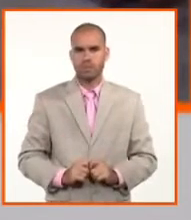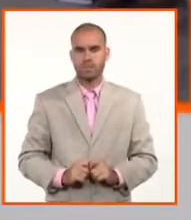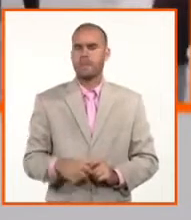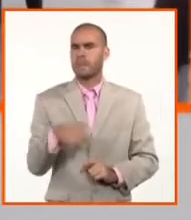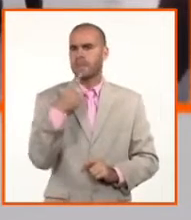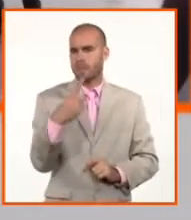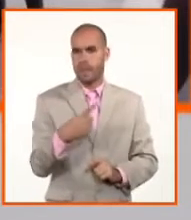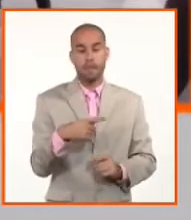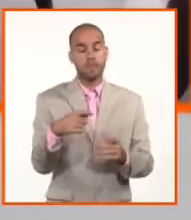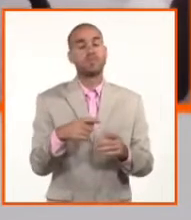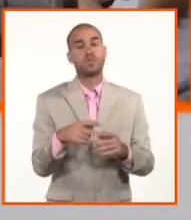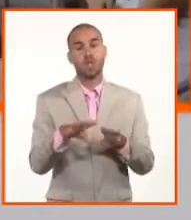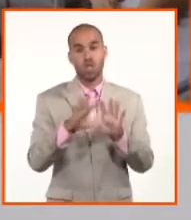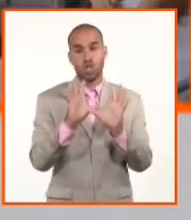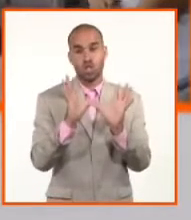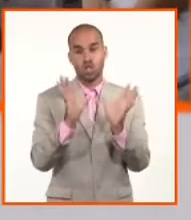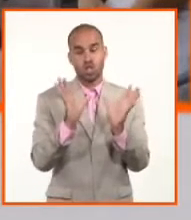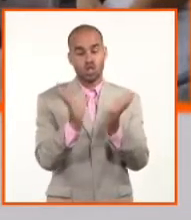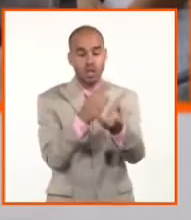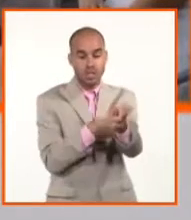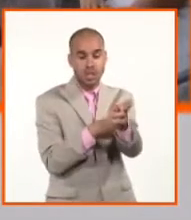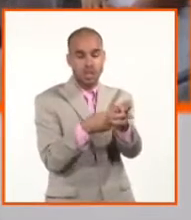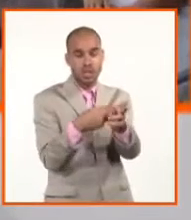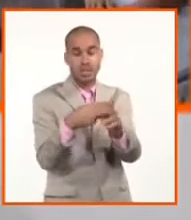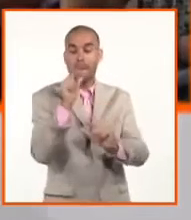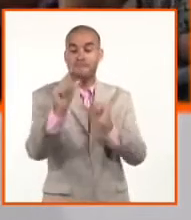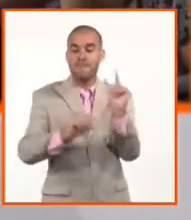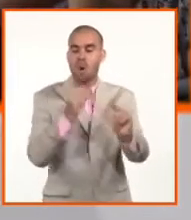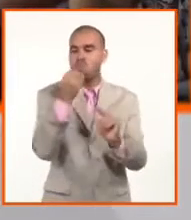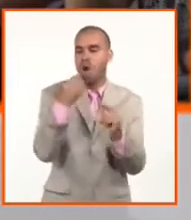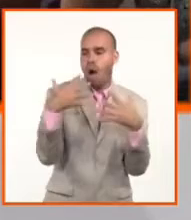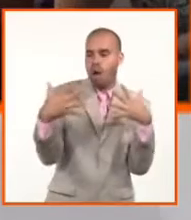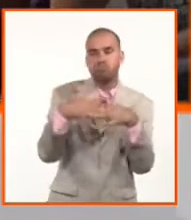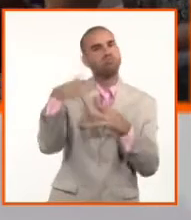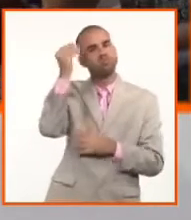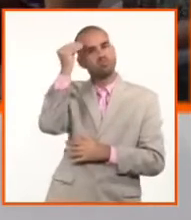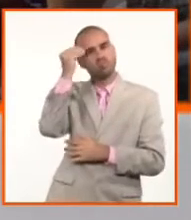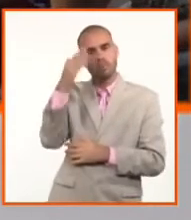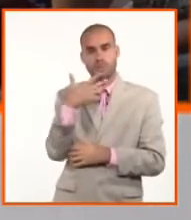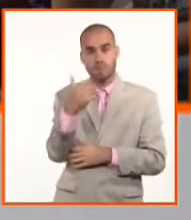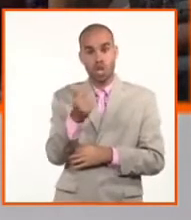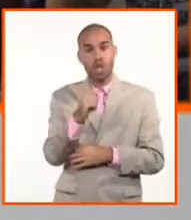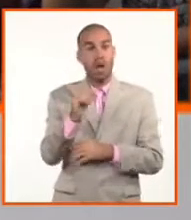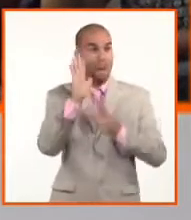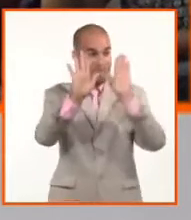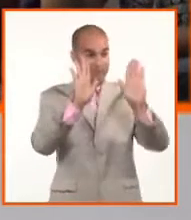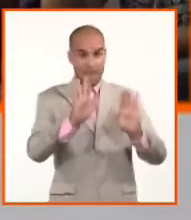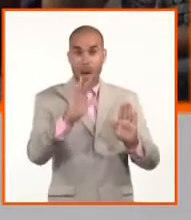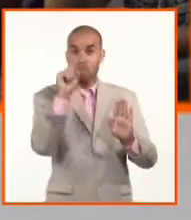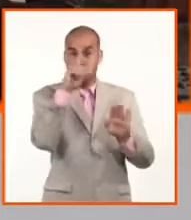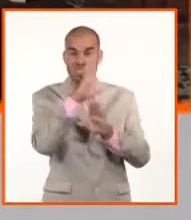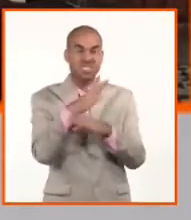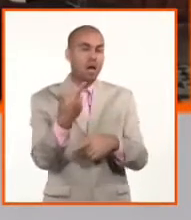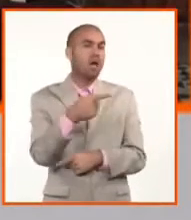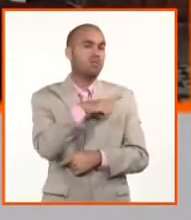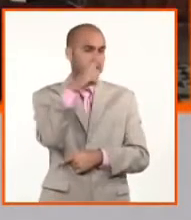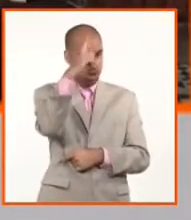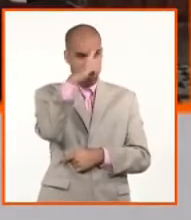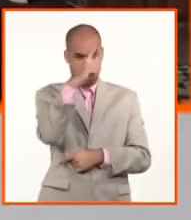quede más cercana a la gente, que la gente pueda interactuar, porque incluso terminamos el mural el domingo después de reinaugurar la Casa Museo